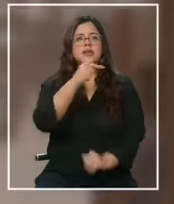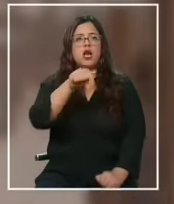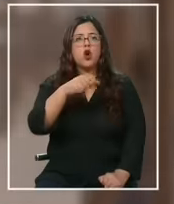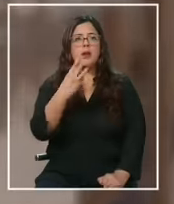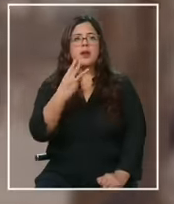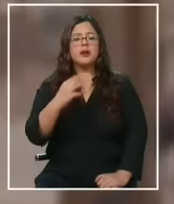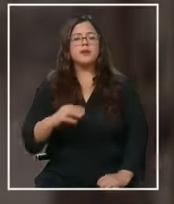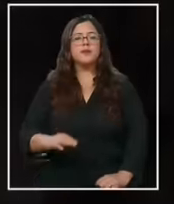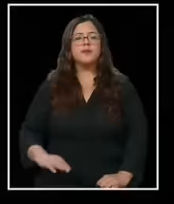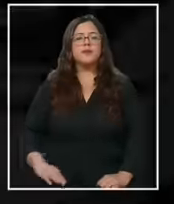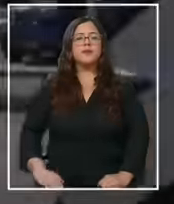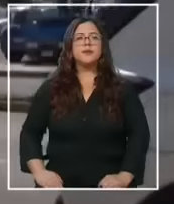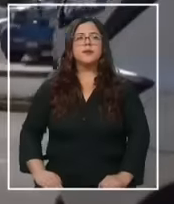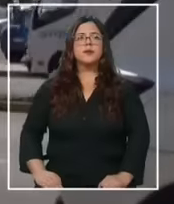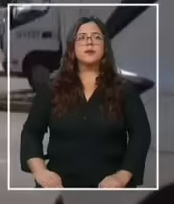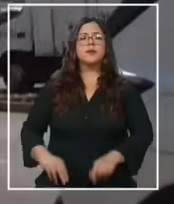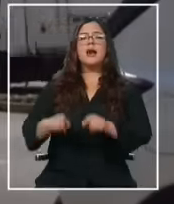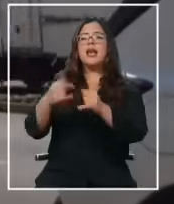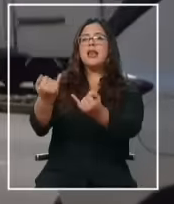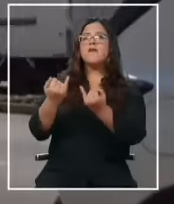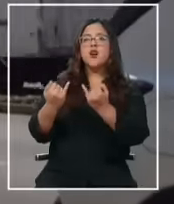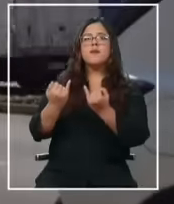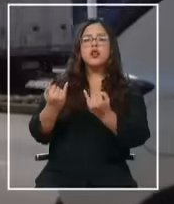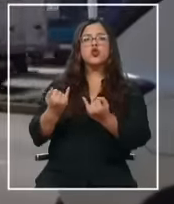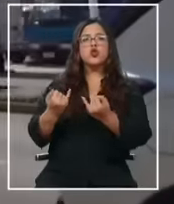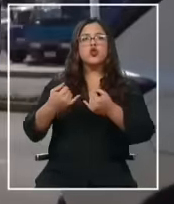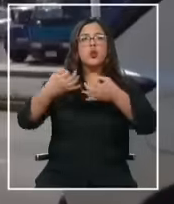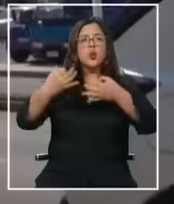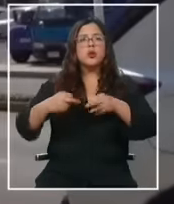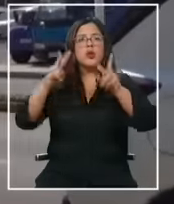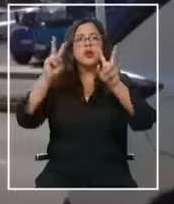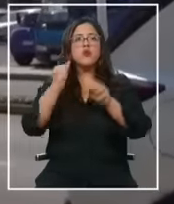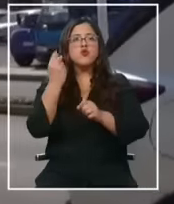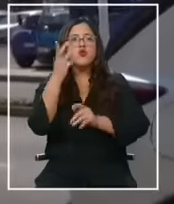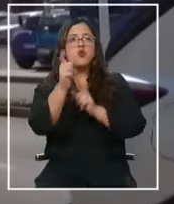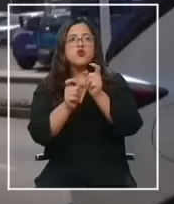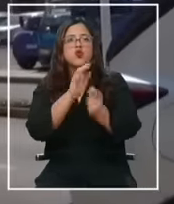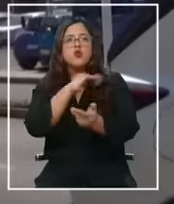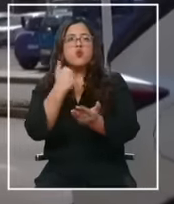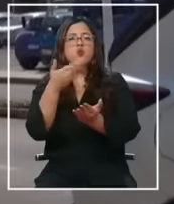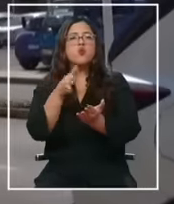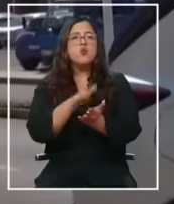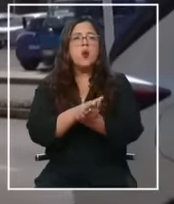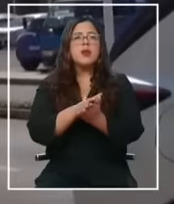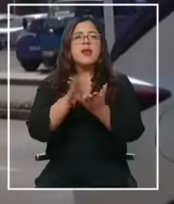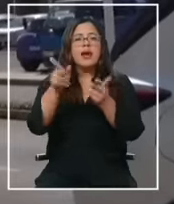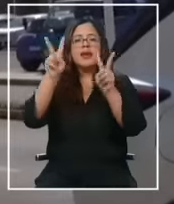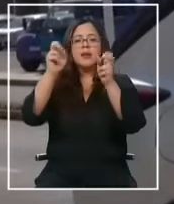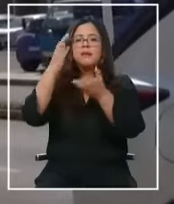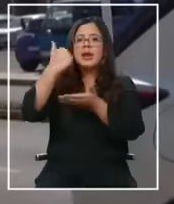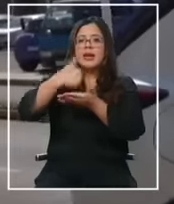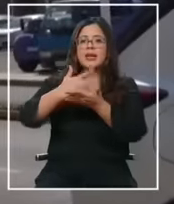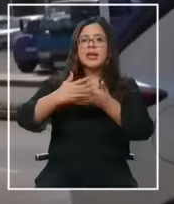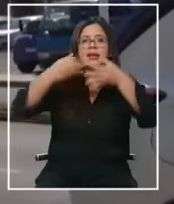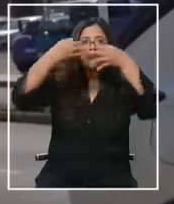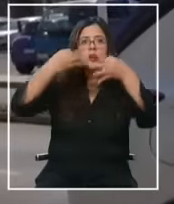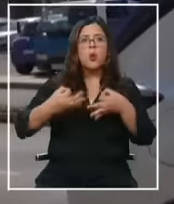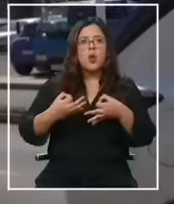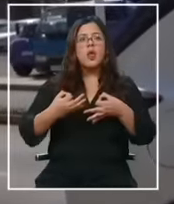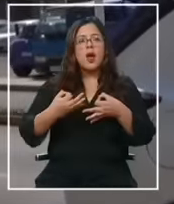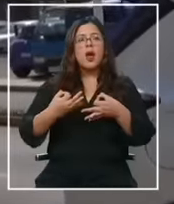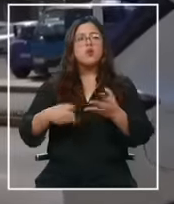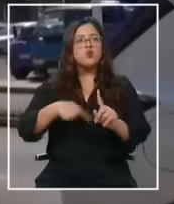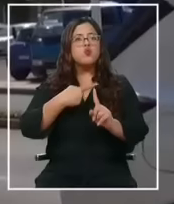6,3. Las noticias que hemos recibido, particularmente respecto del informe de homicidios, da cuenta de que las estrategias de seguridad están dando